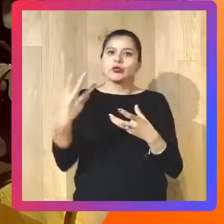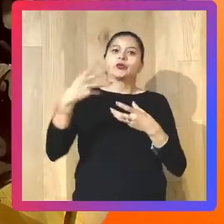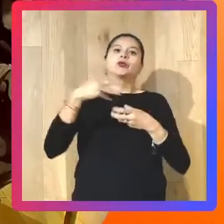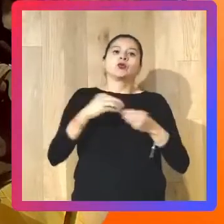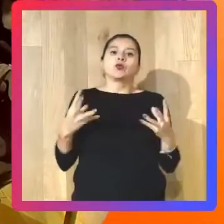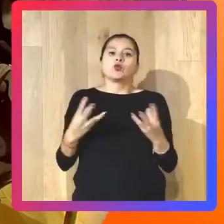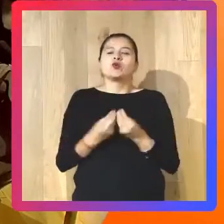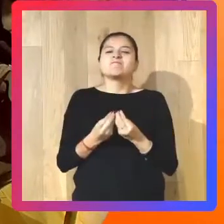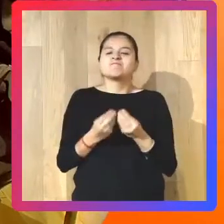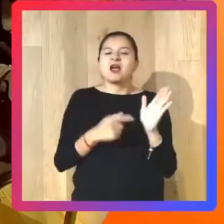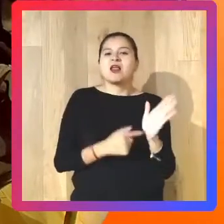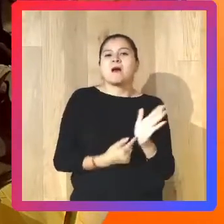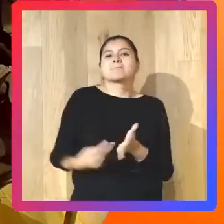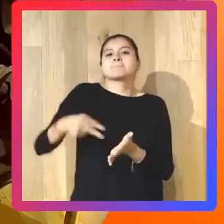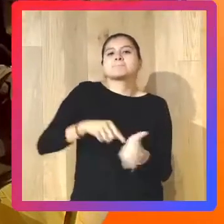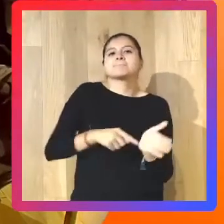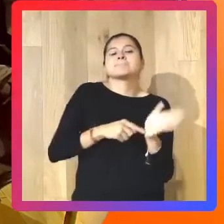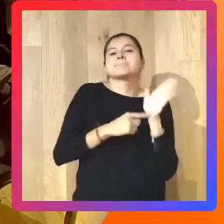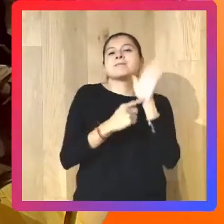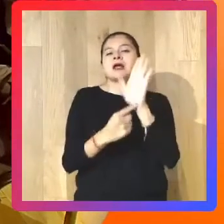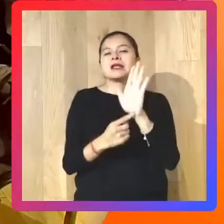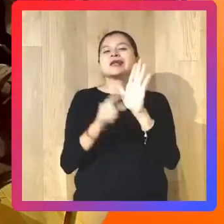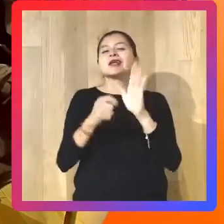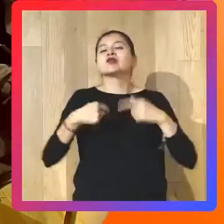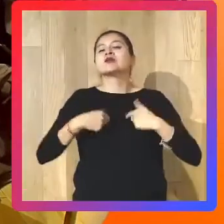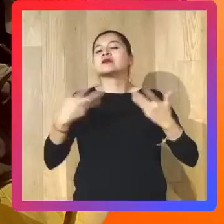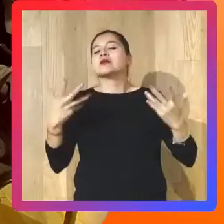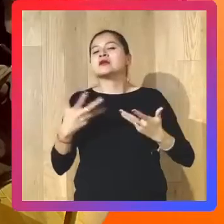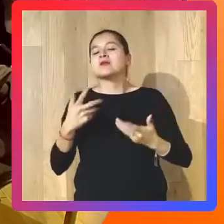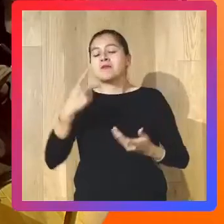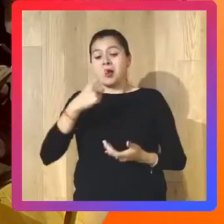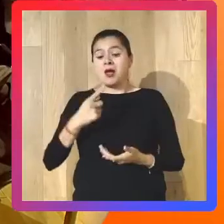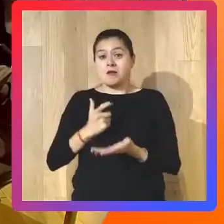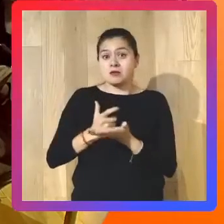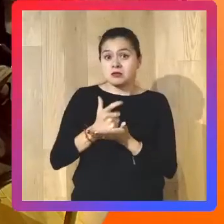plantear qué es lo que tenemos que hacer para lograr ese ingreso digno.